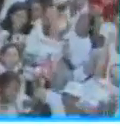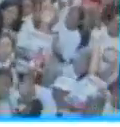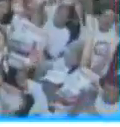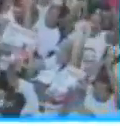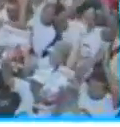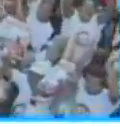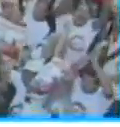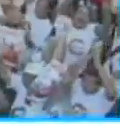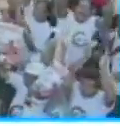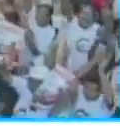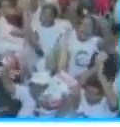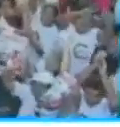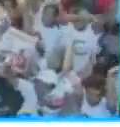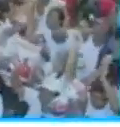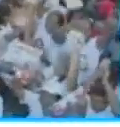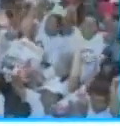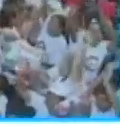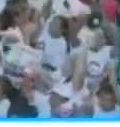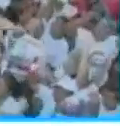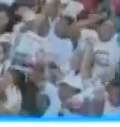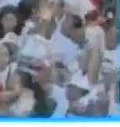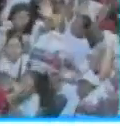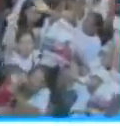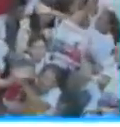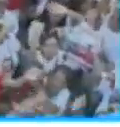Impresionante, con lluvia, con sol.